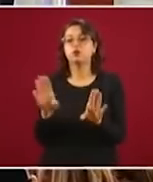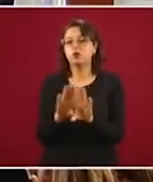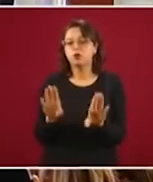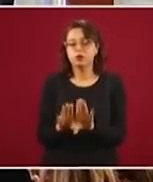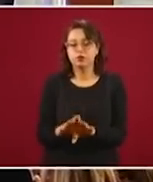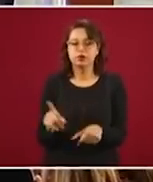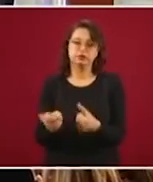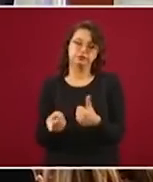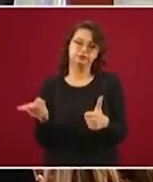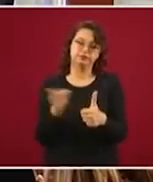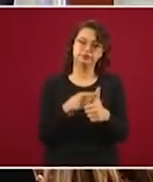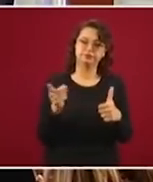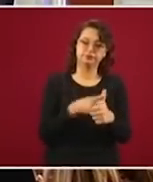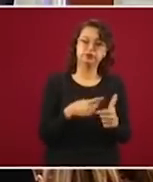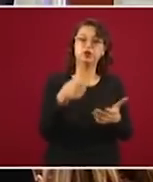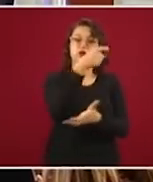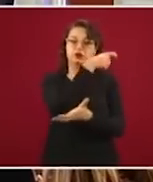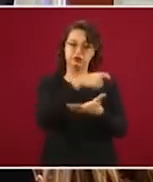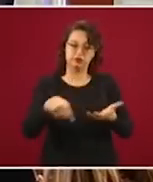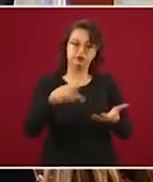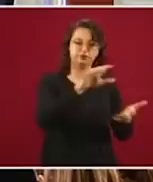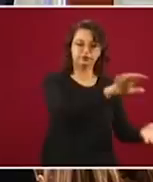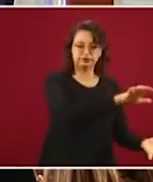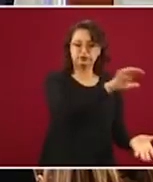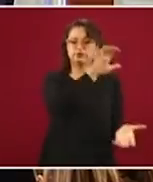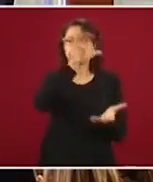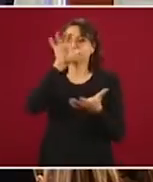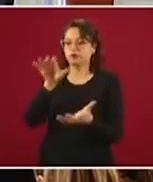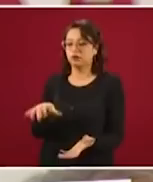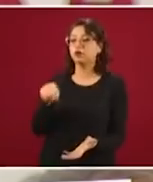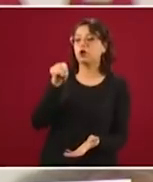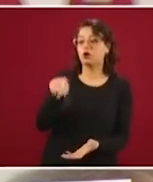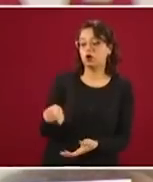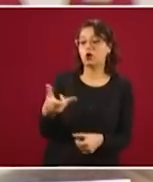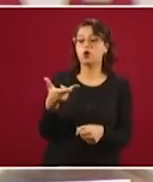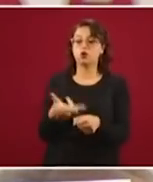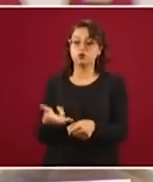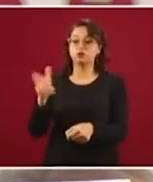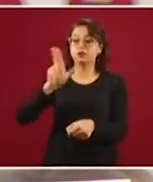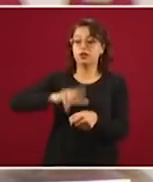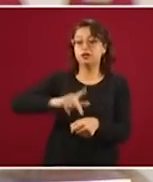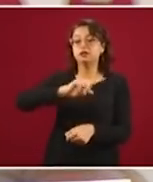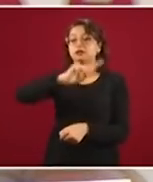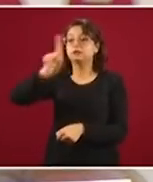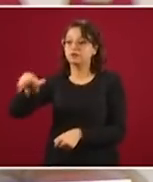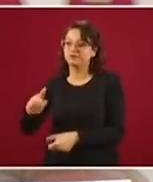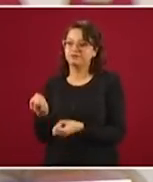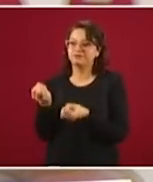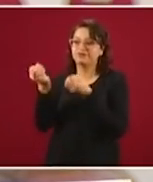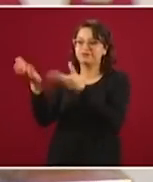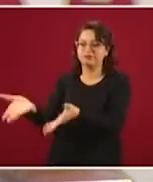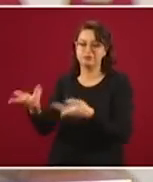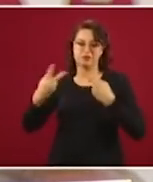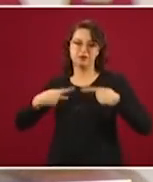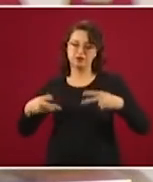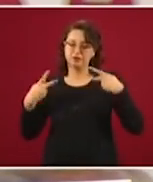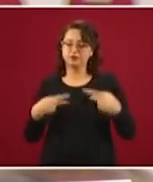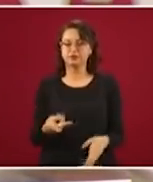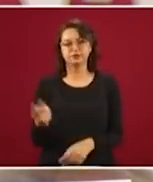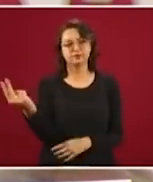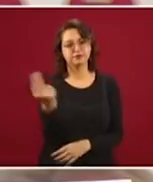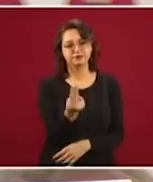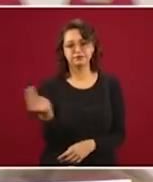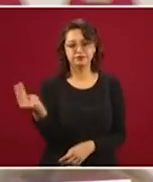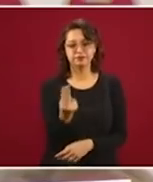de los insumos, pero necesita llegar al punto en donde están las personas. Nos queda muy claro que lo